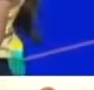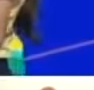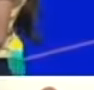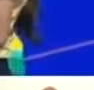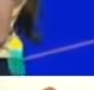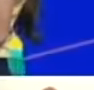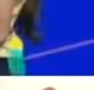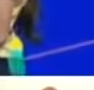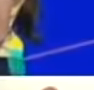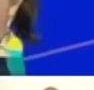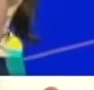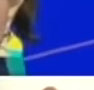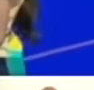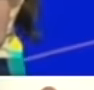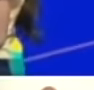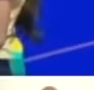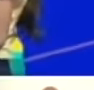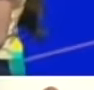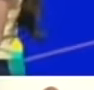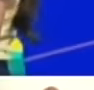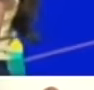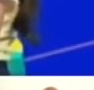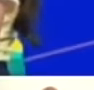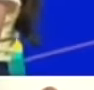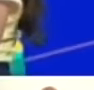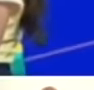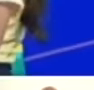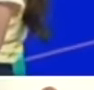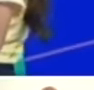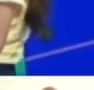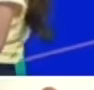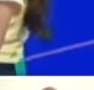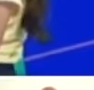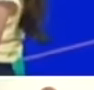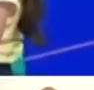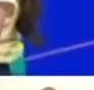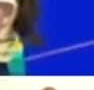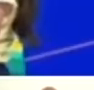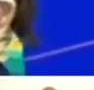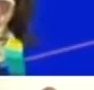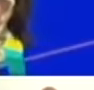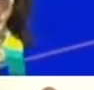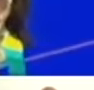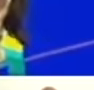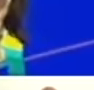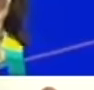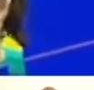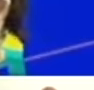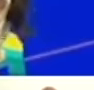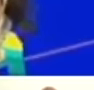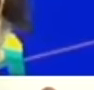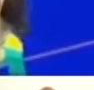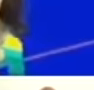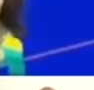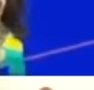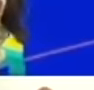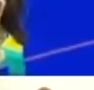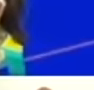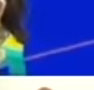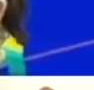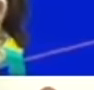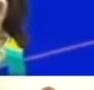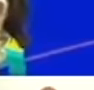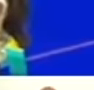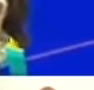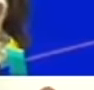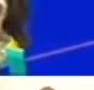Hugo Chávez, mi mamá, yo me movía mucho y a mí se me quedó... ¿Te movías mucho en la barriga de tu mamá? A mí se me quedó